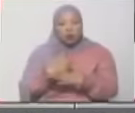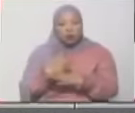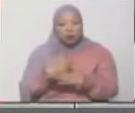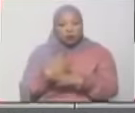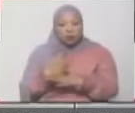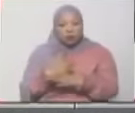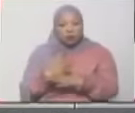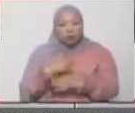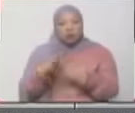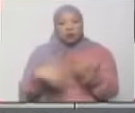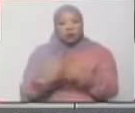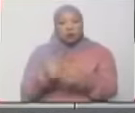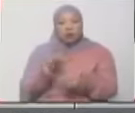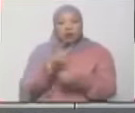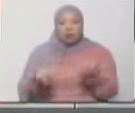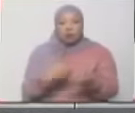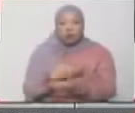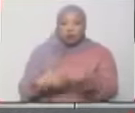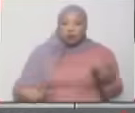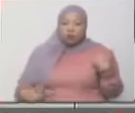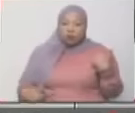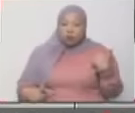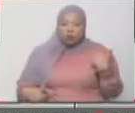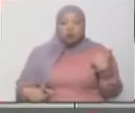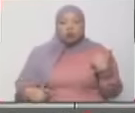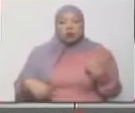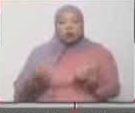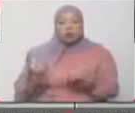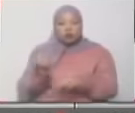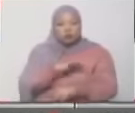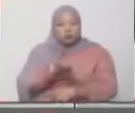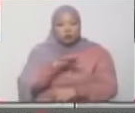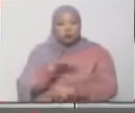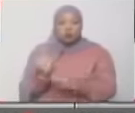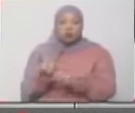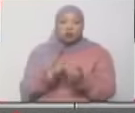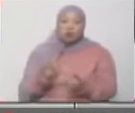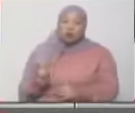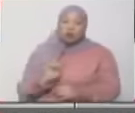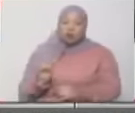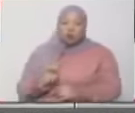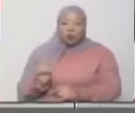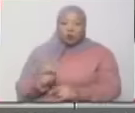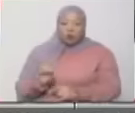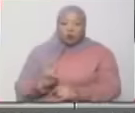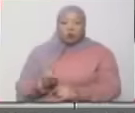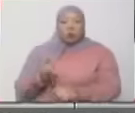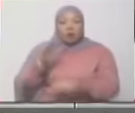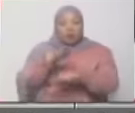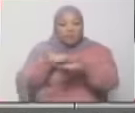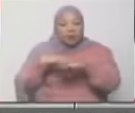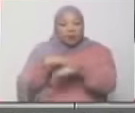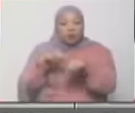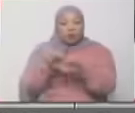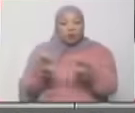está el vicepresidente del área del socialismo en lo social y en territorial, que además es ministro de